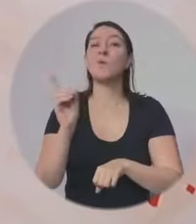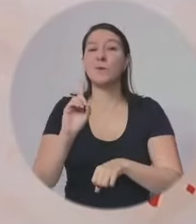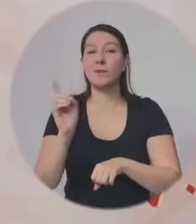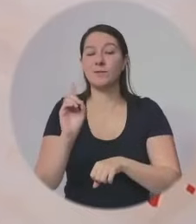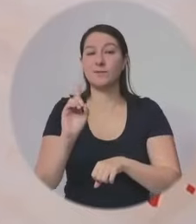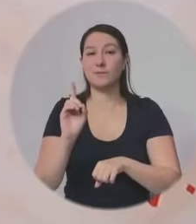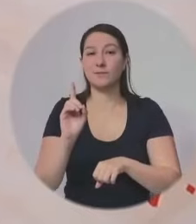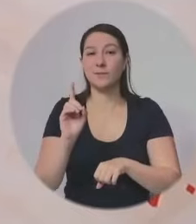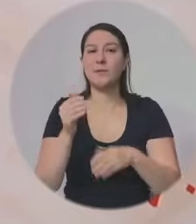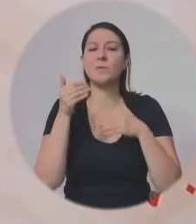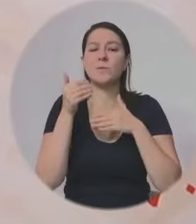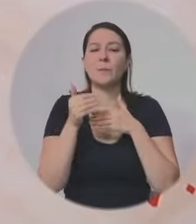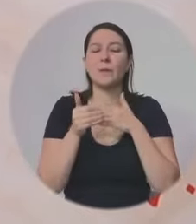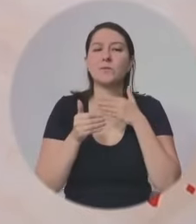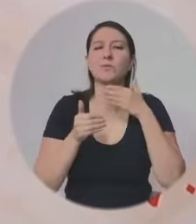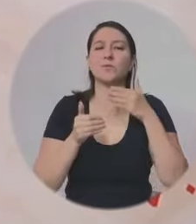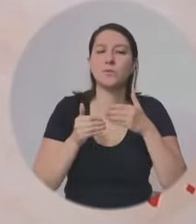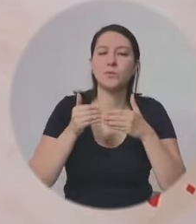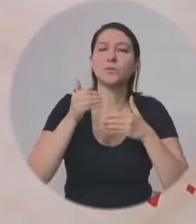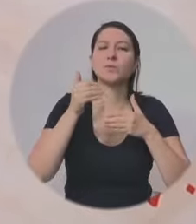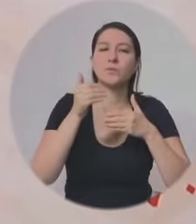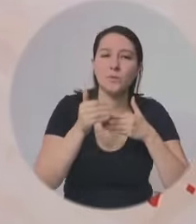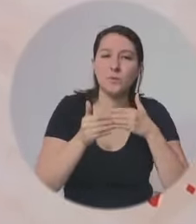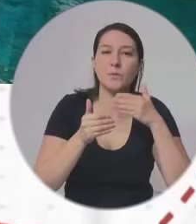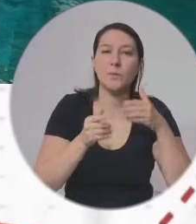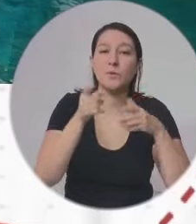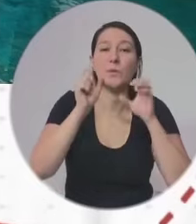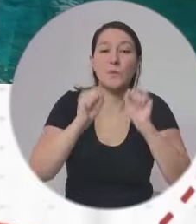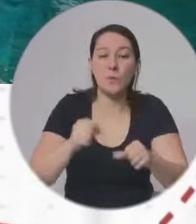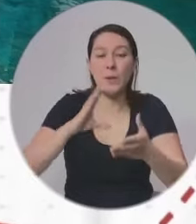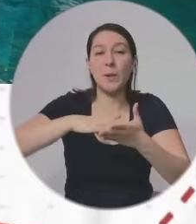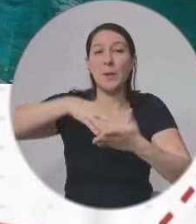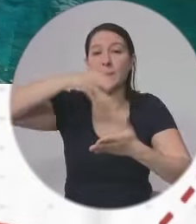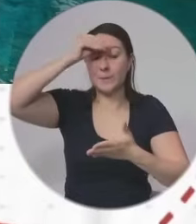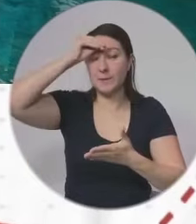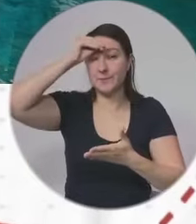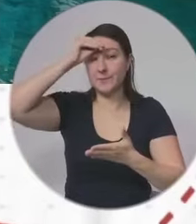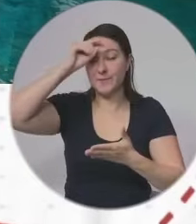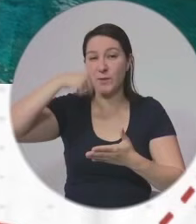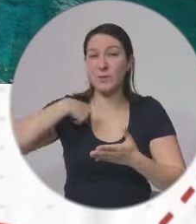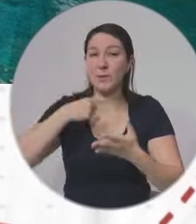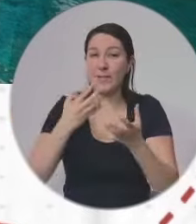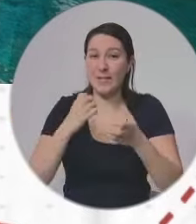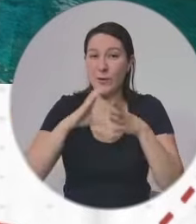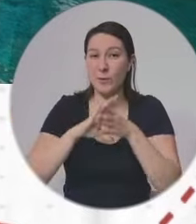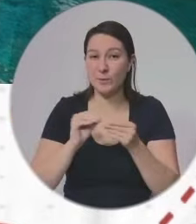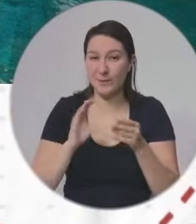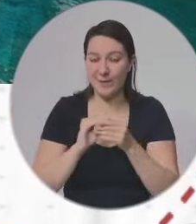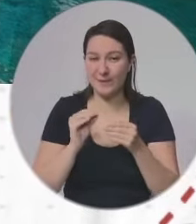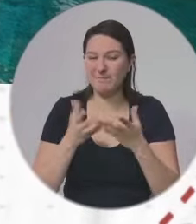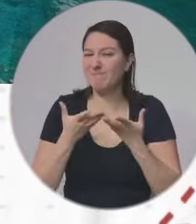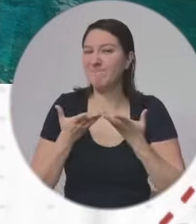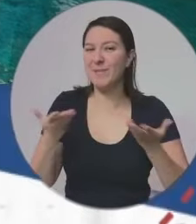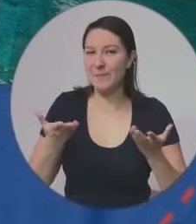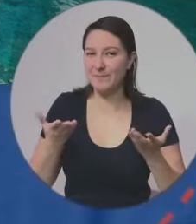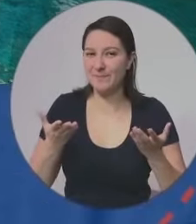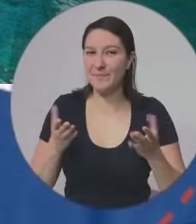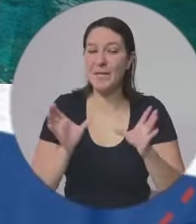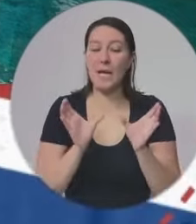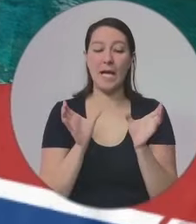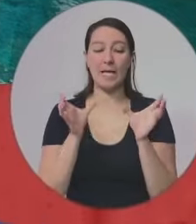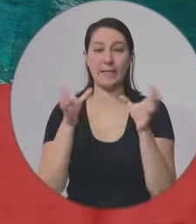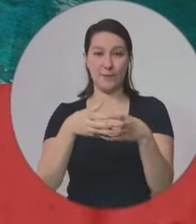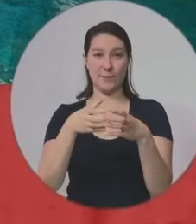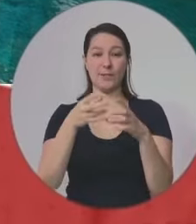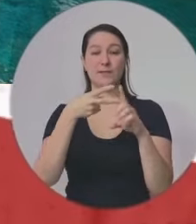esto paso a paso para que ustedes se lo puedan aprender lo que les quiero contar específicamente primero Es sobre las categorías de hotel